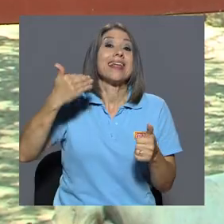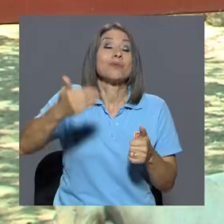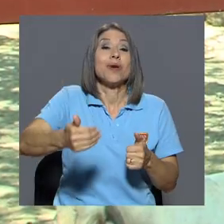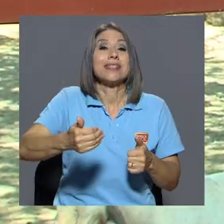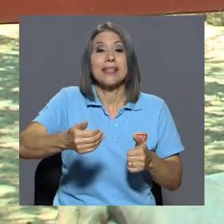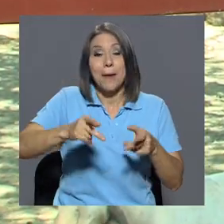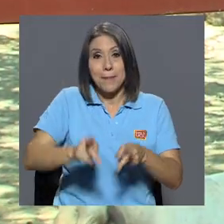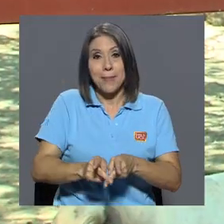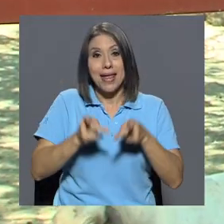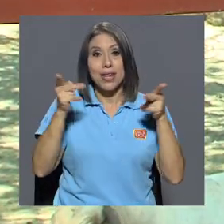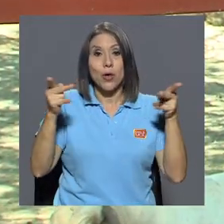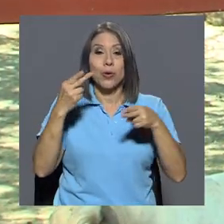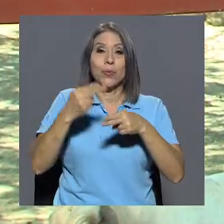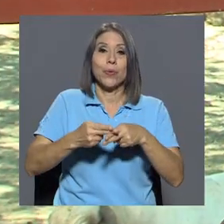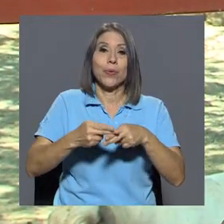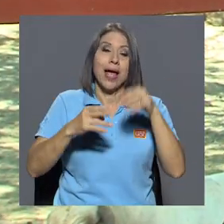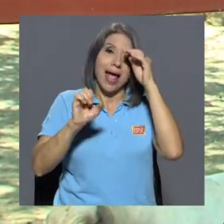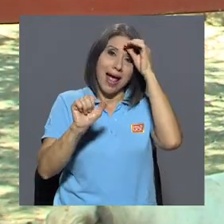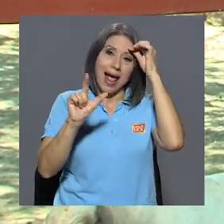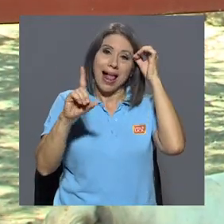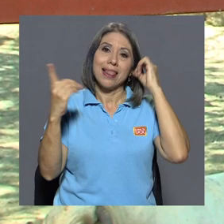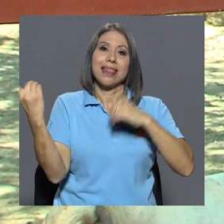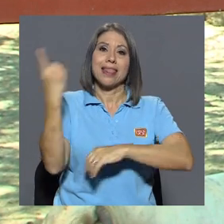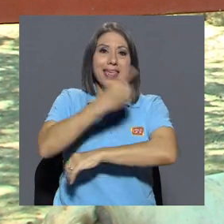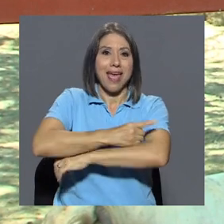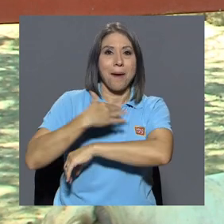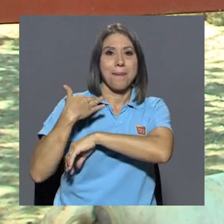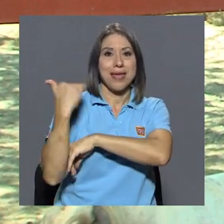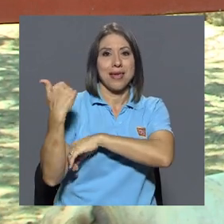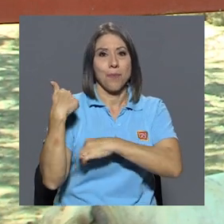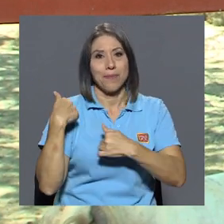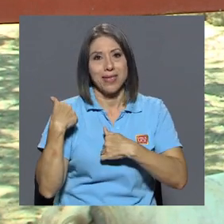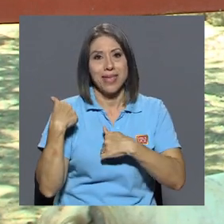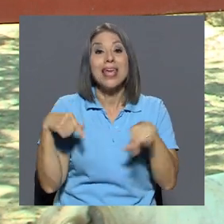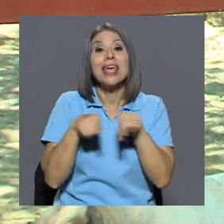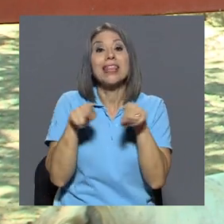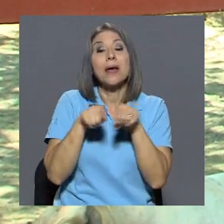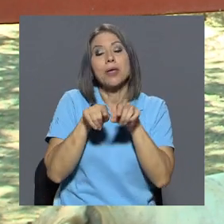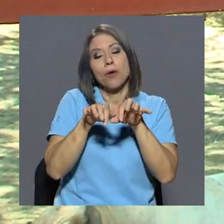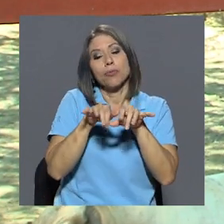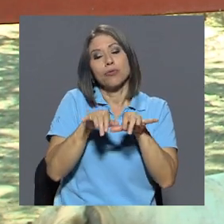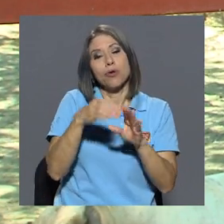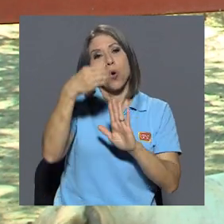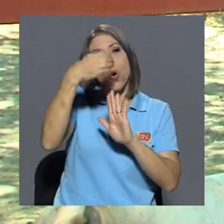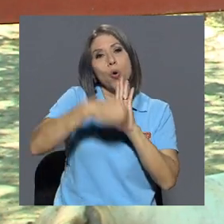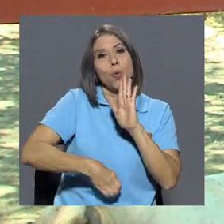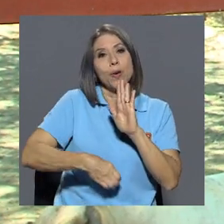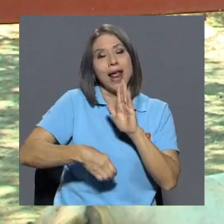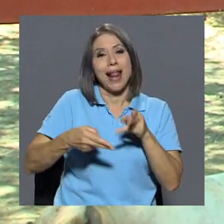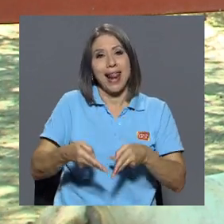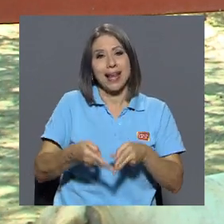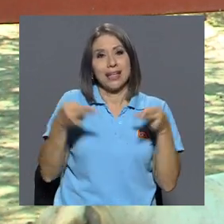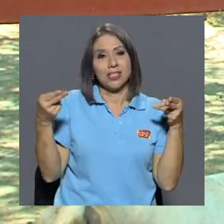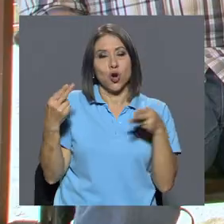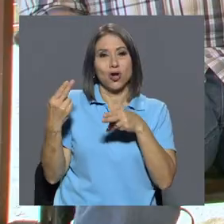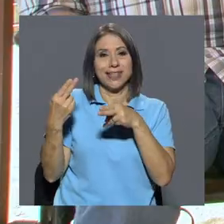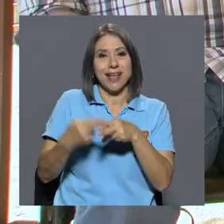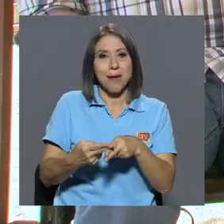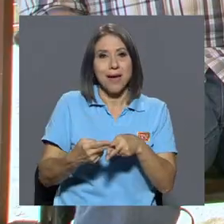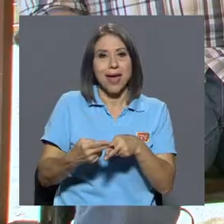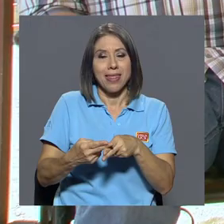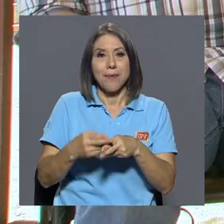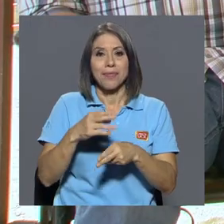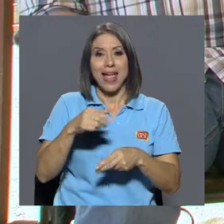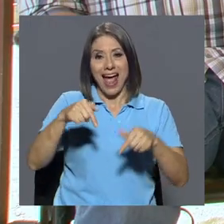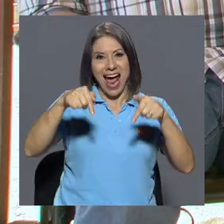Al Día. Y también hice una columna en La Nación llamada Aquí